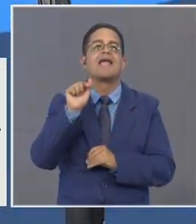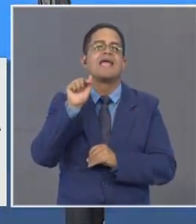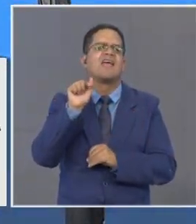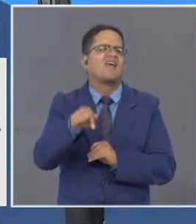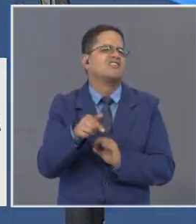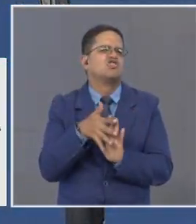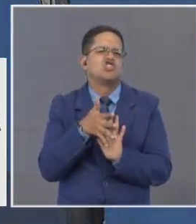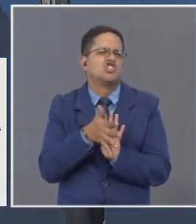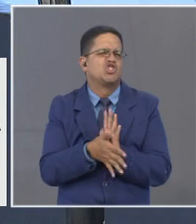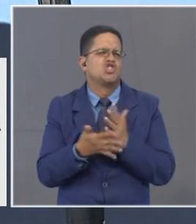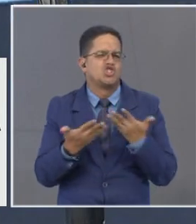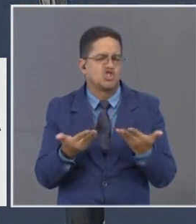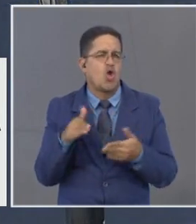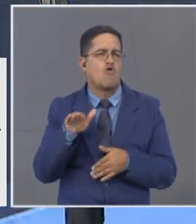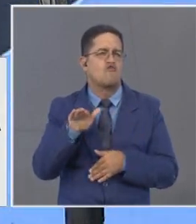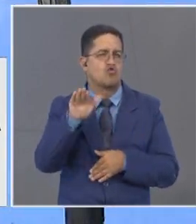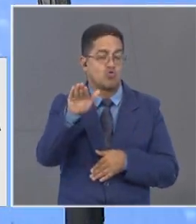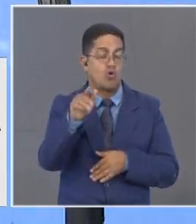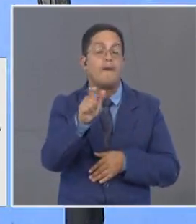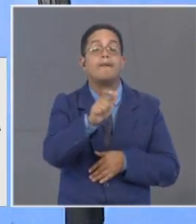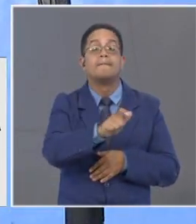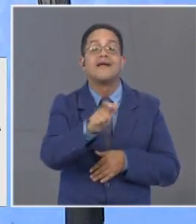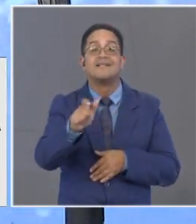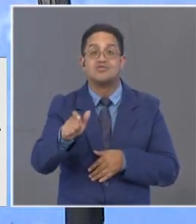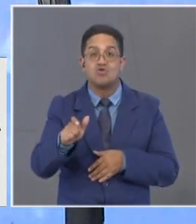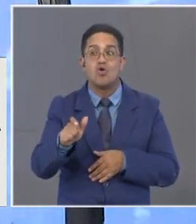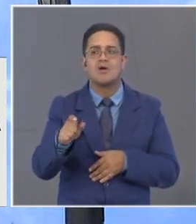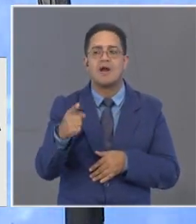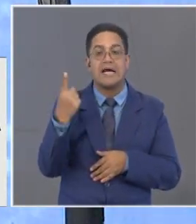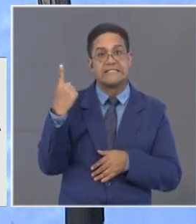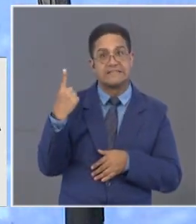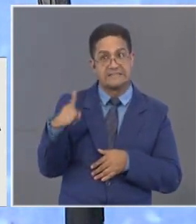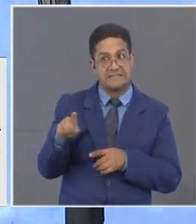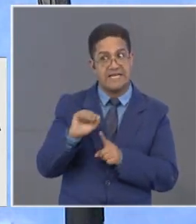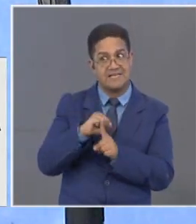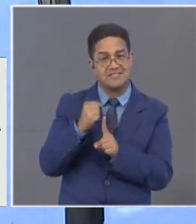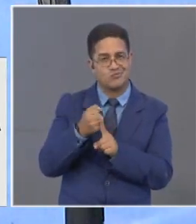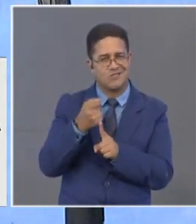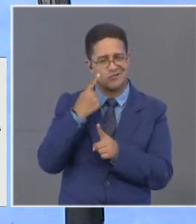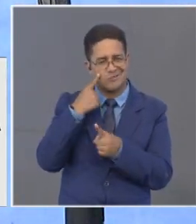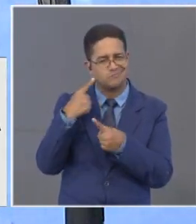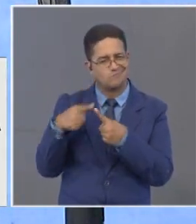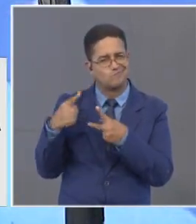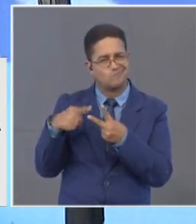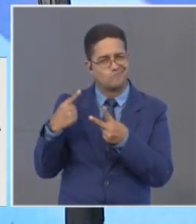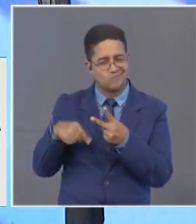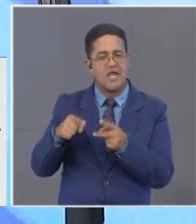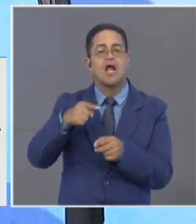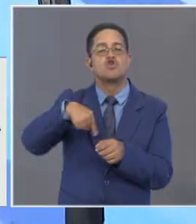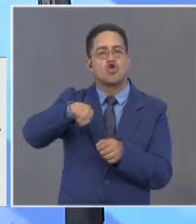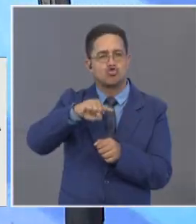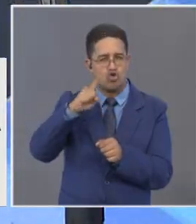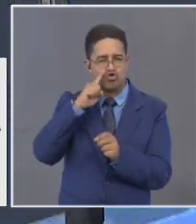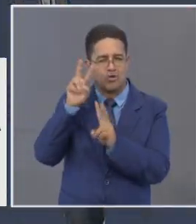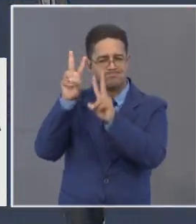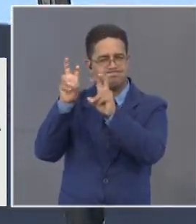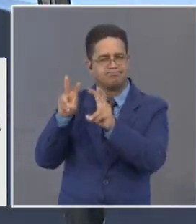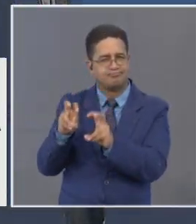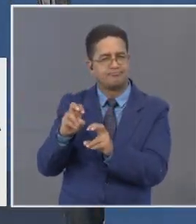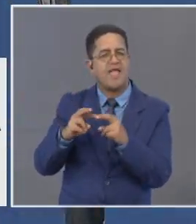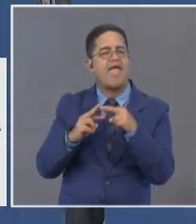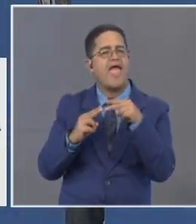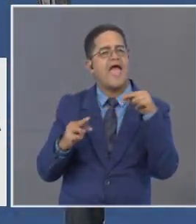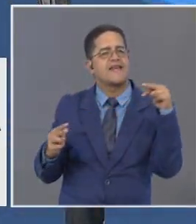ocurrir en un futuro, el paciente tiene factores de riesgo, hacemos nosotros una determinación genética muy probablemente de cuál es